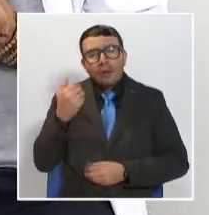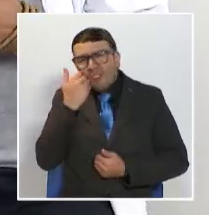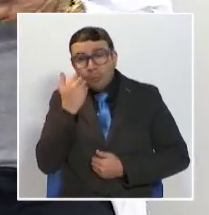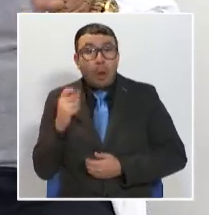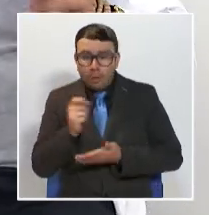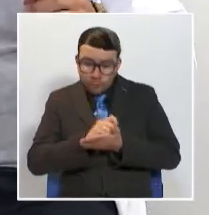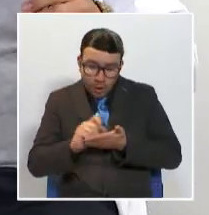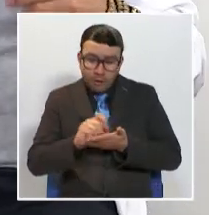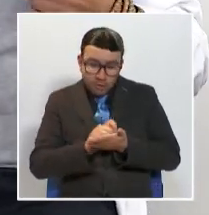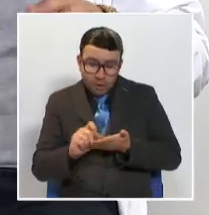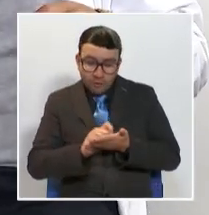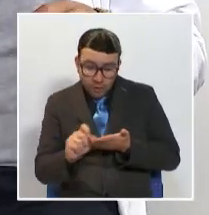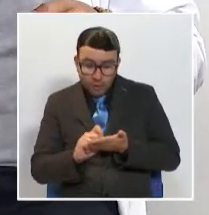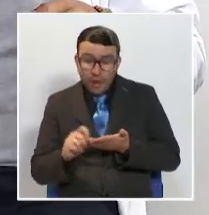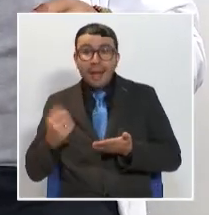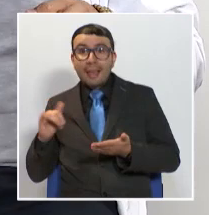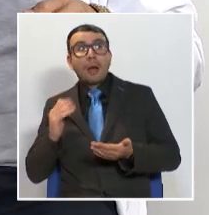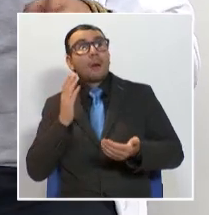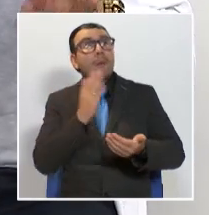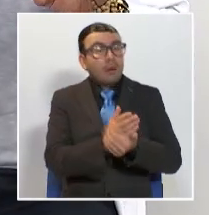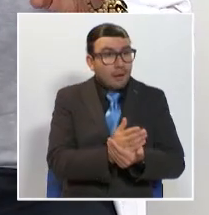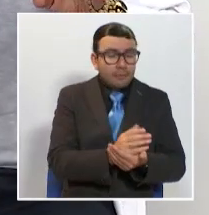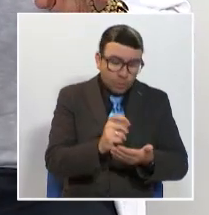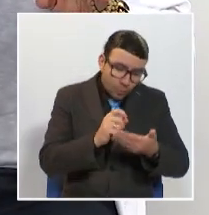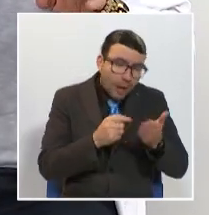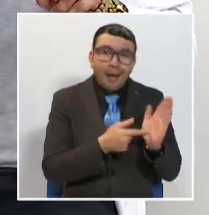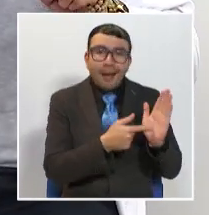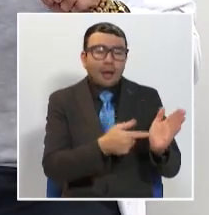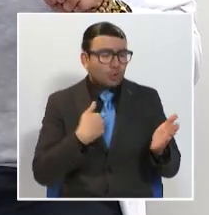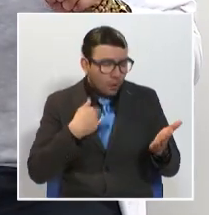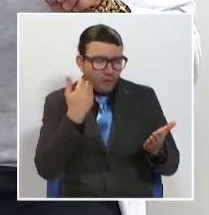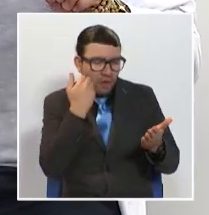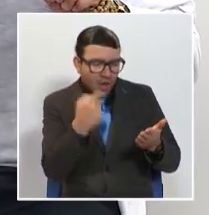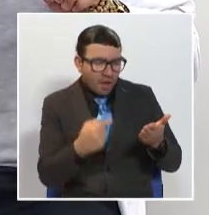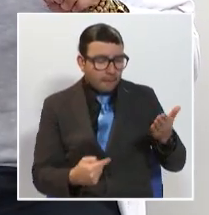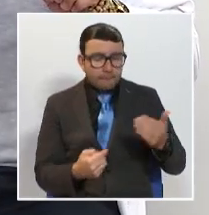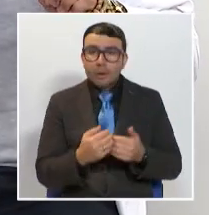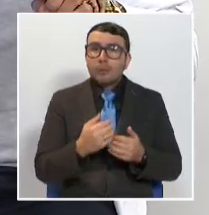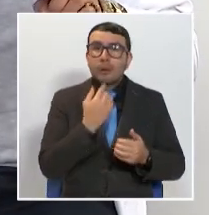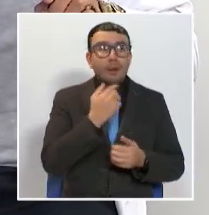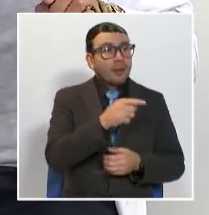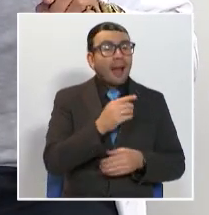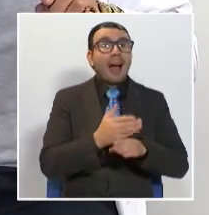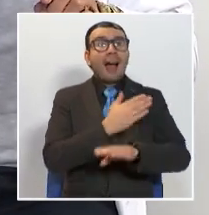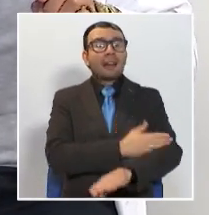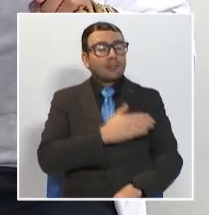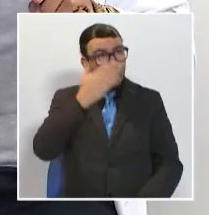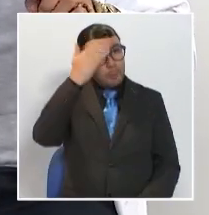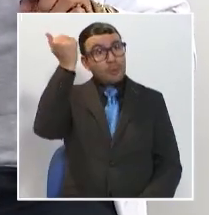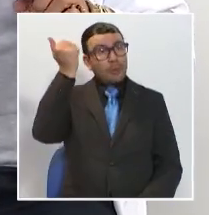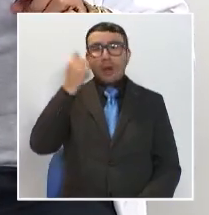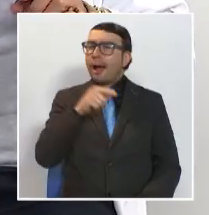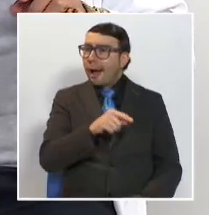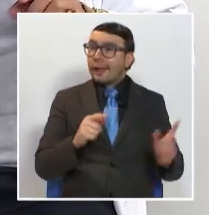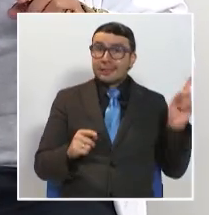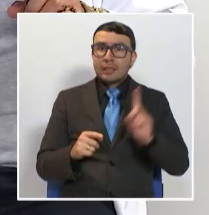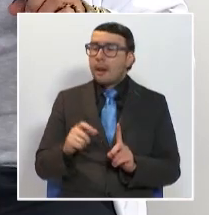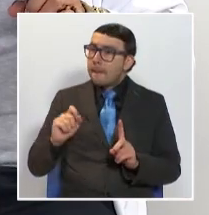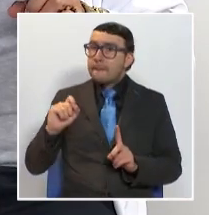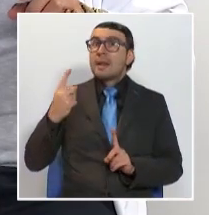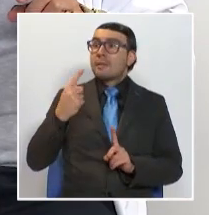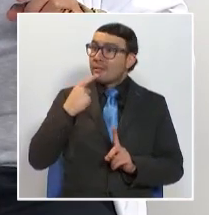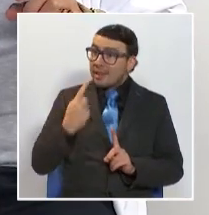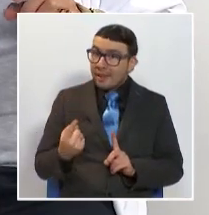porque se les olvidan cosas. Cuando ellos salieron de la consulta, se les olvidó algo, y ahorita que llegaron al set, lo primero que nos dijeron fue que se les